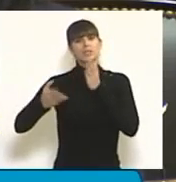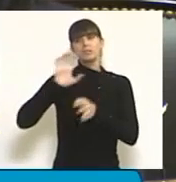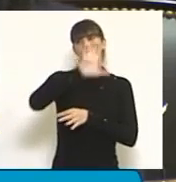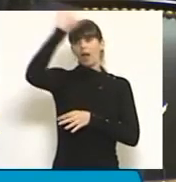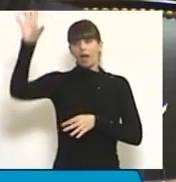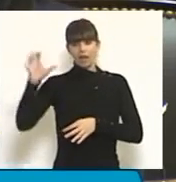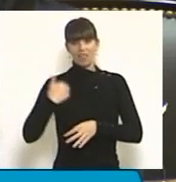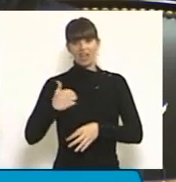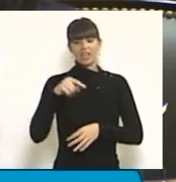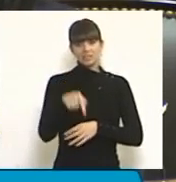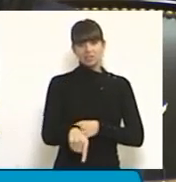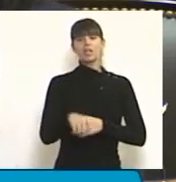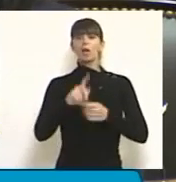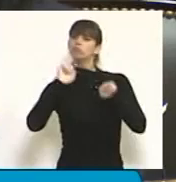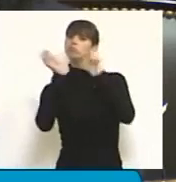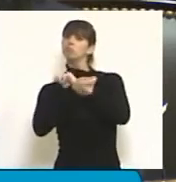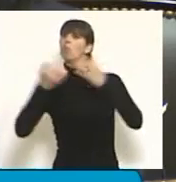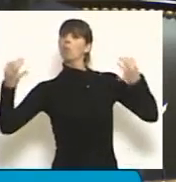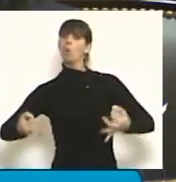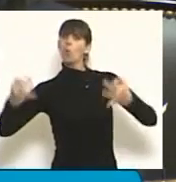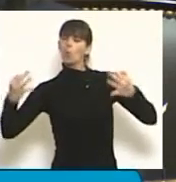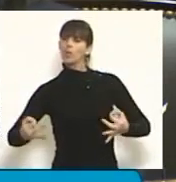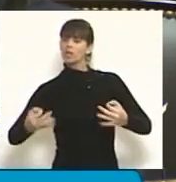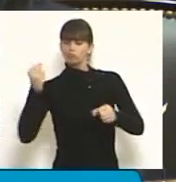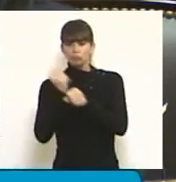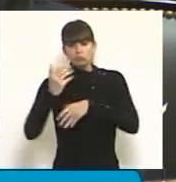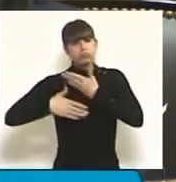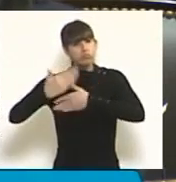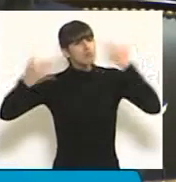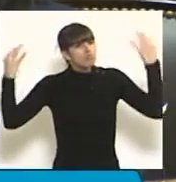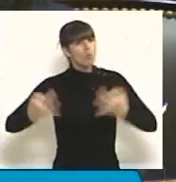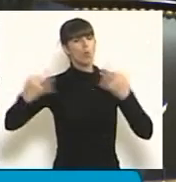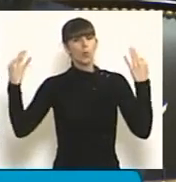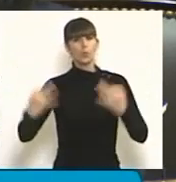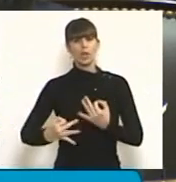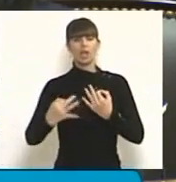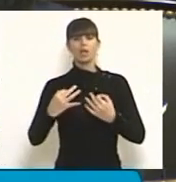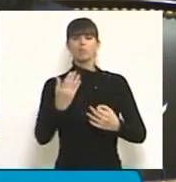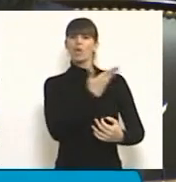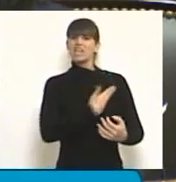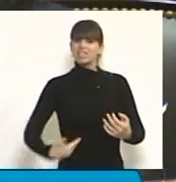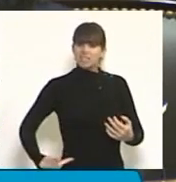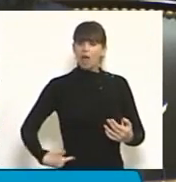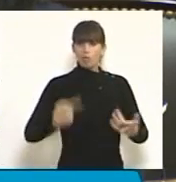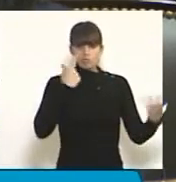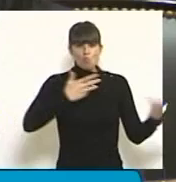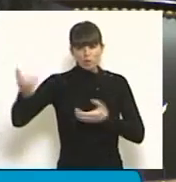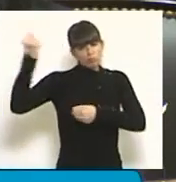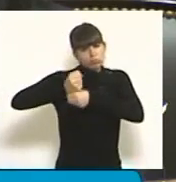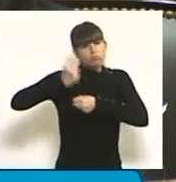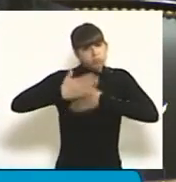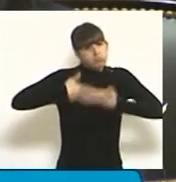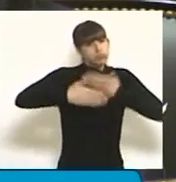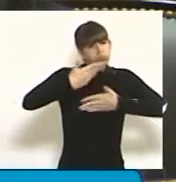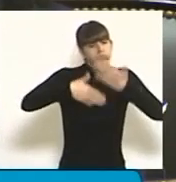argentina pase a ser un ejemplo, una pinturita, un poder del Estado que derroche calidad